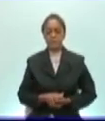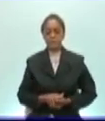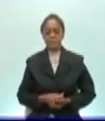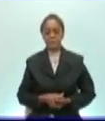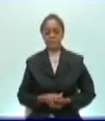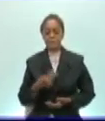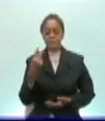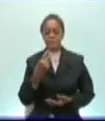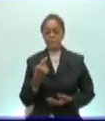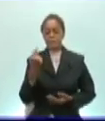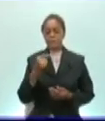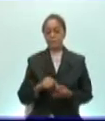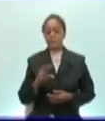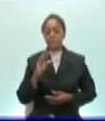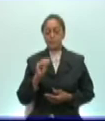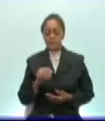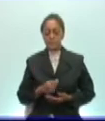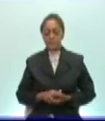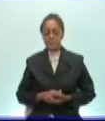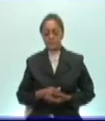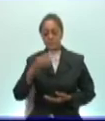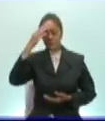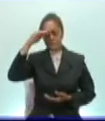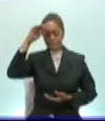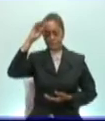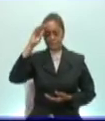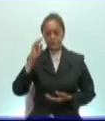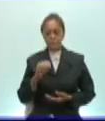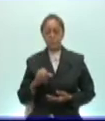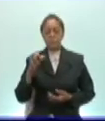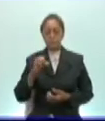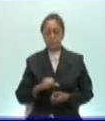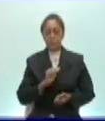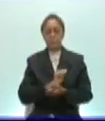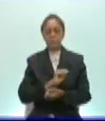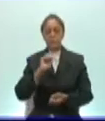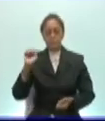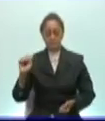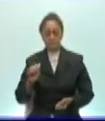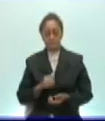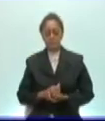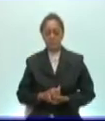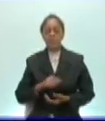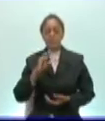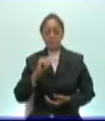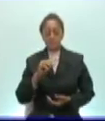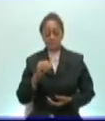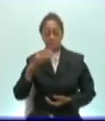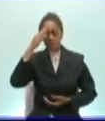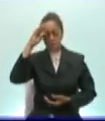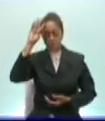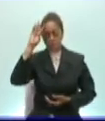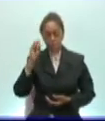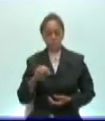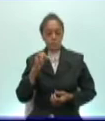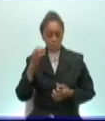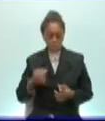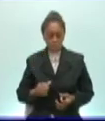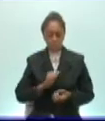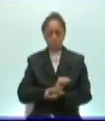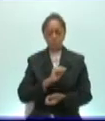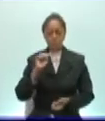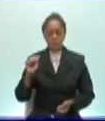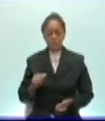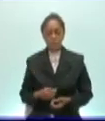dos primeros que dicen, Cuba por derecho es libre e independiente. Ustedes están diciendo que los cubanos por un derecho son libres e independientes, tienen